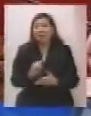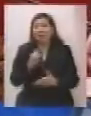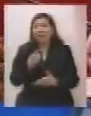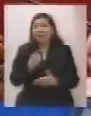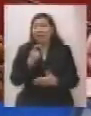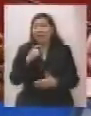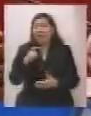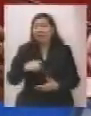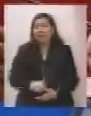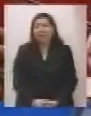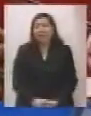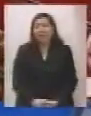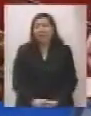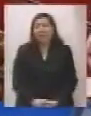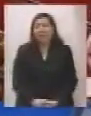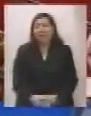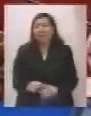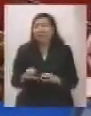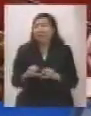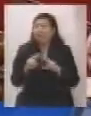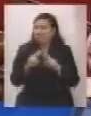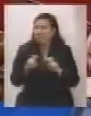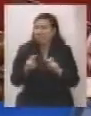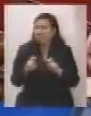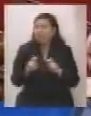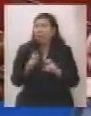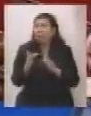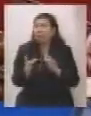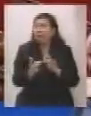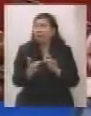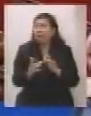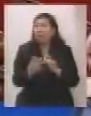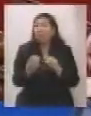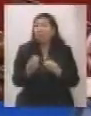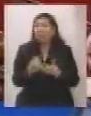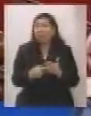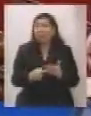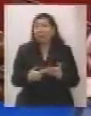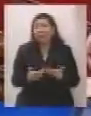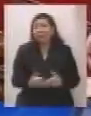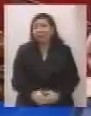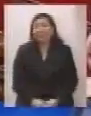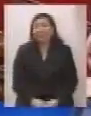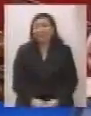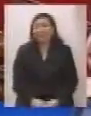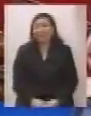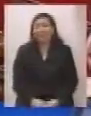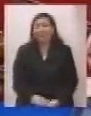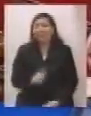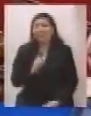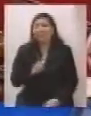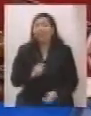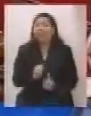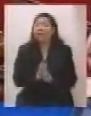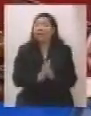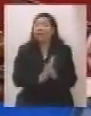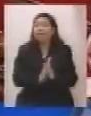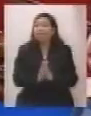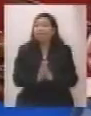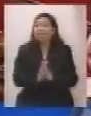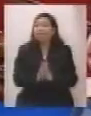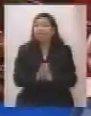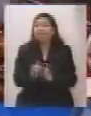necesario que se haga una investigación a nivel de su entidad porque de ser así estaríamos aprovechando los de